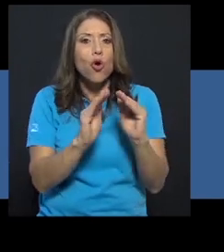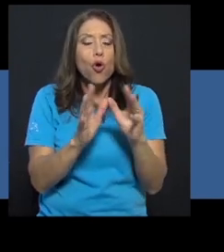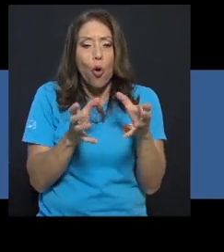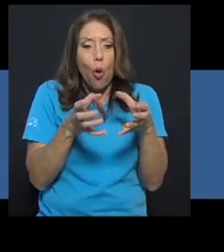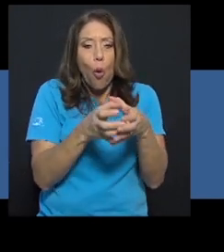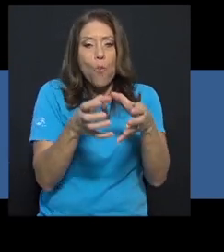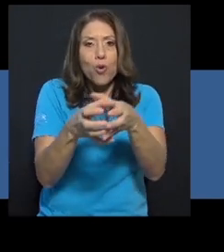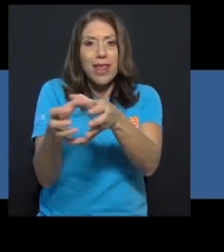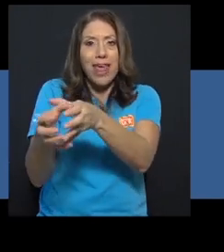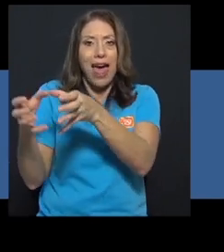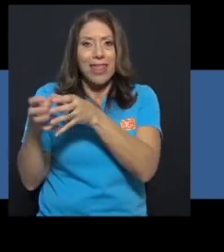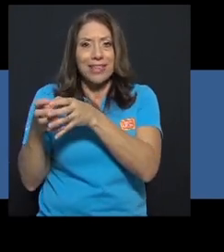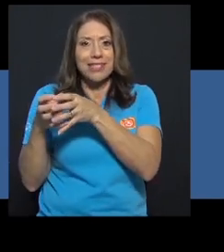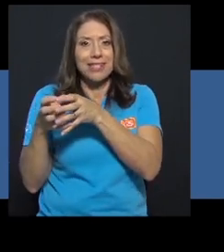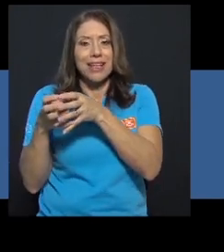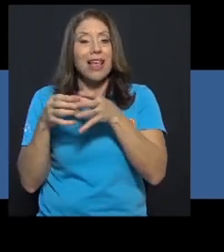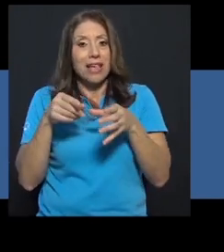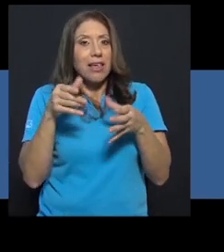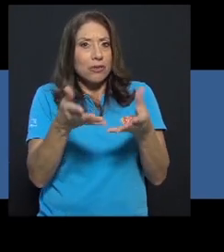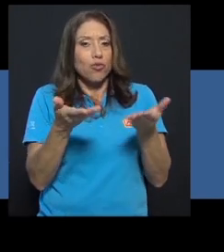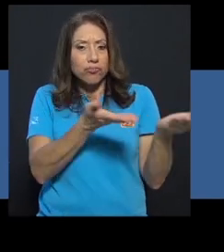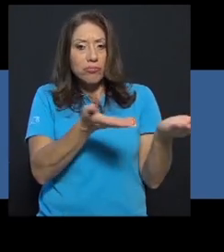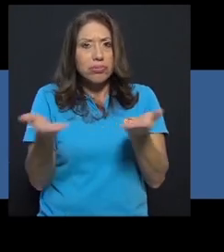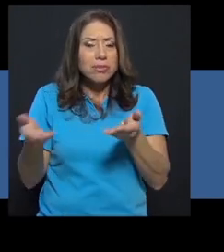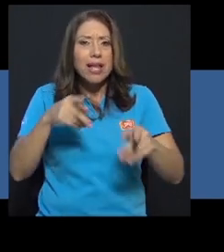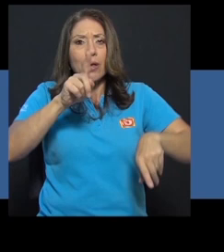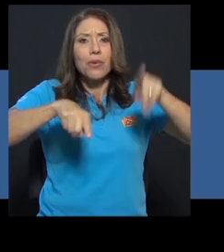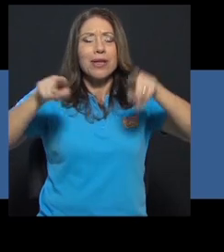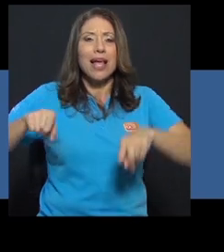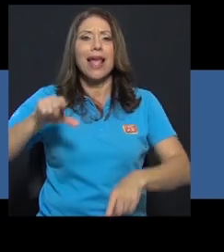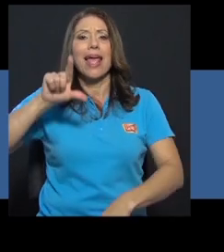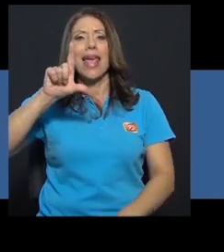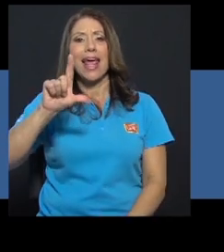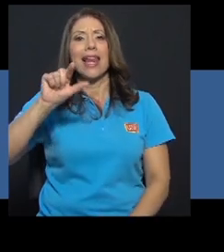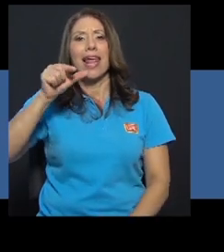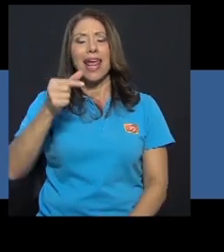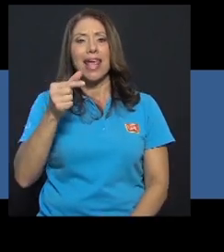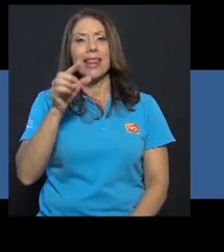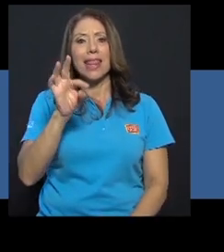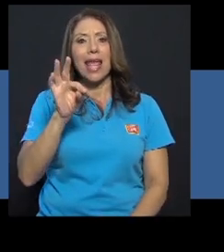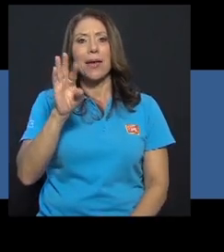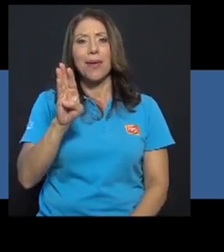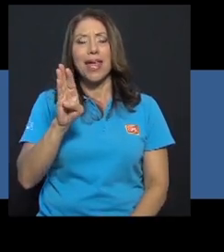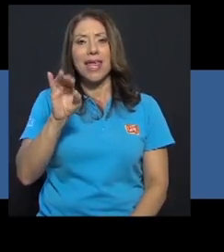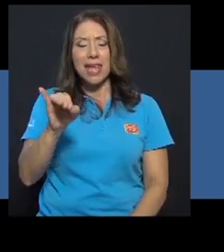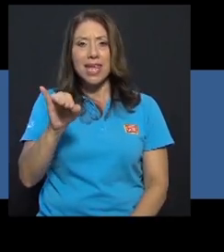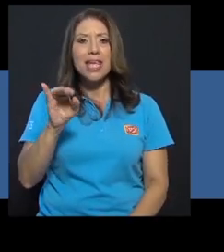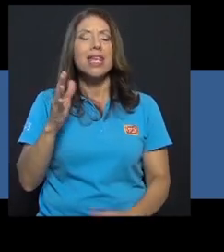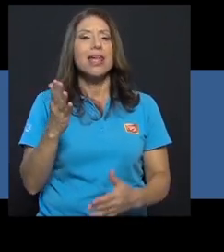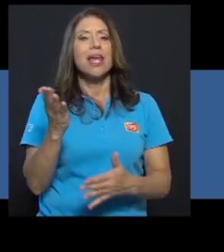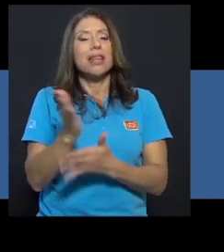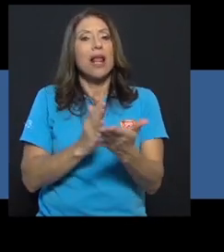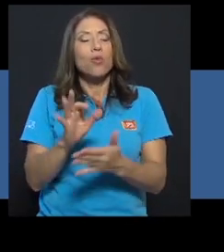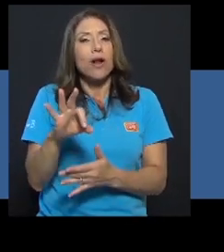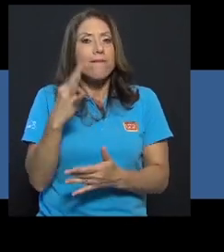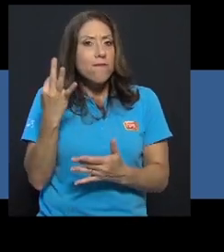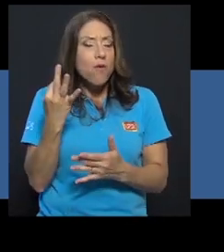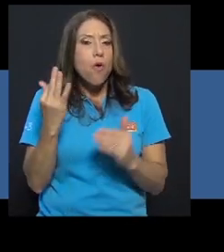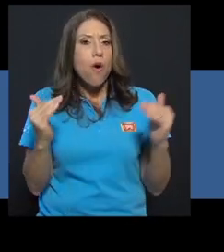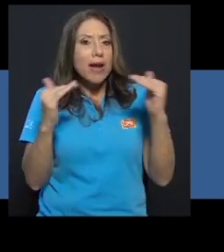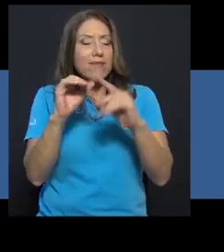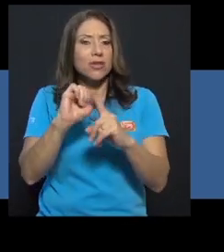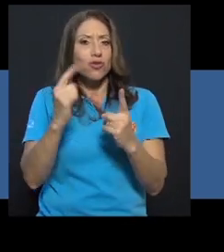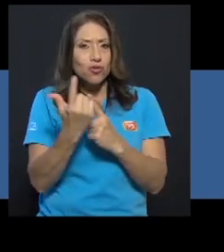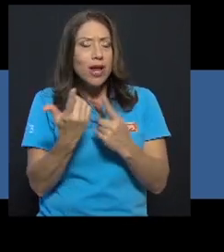son comunidades que pertenecen a esa diversidad, ¿verdad?, lo que es la LGTBI, y que de alguna